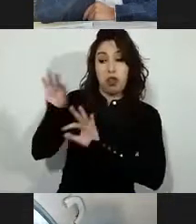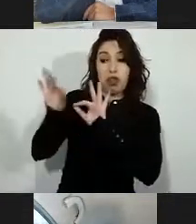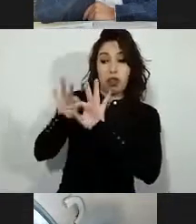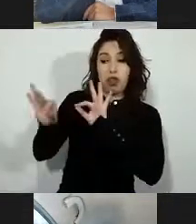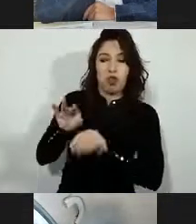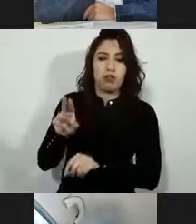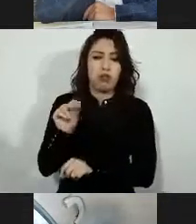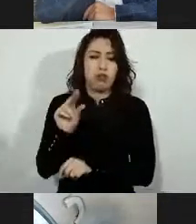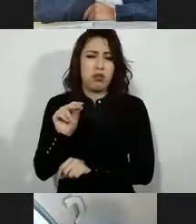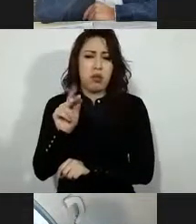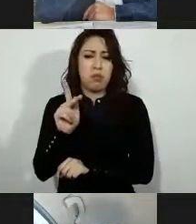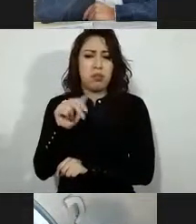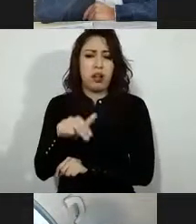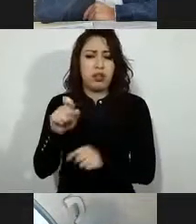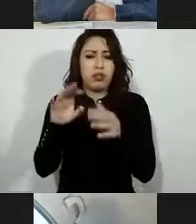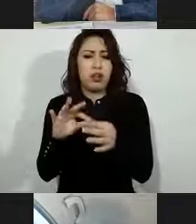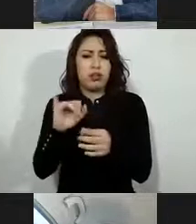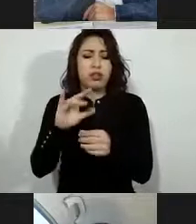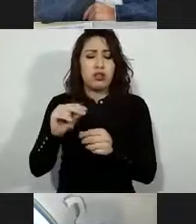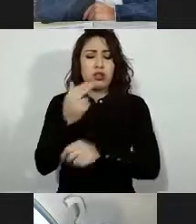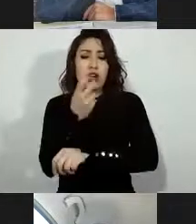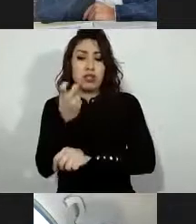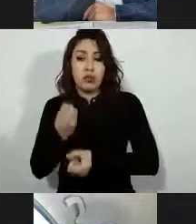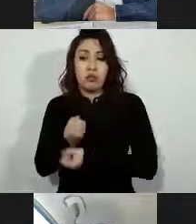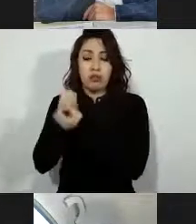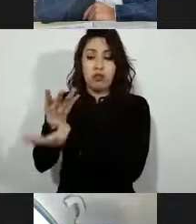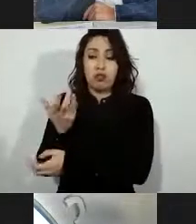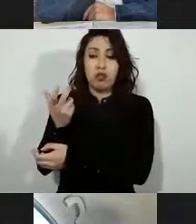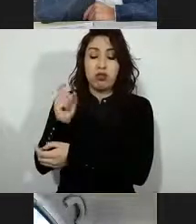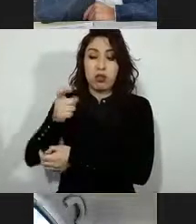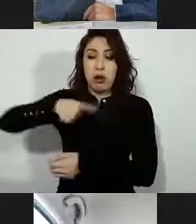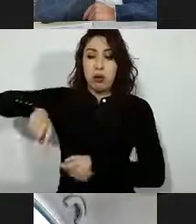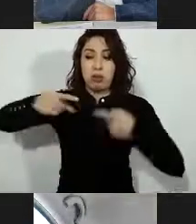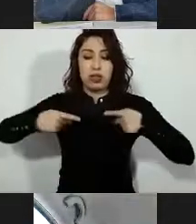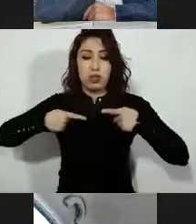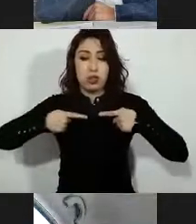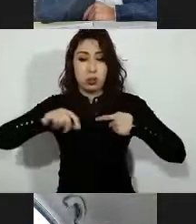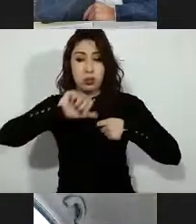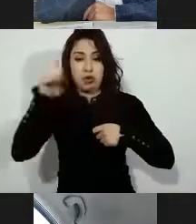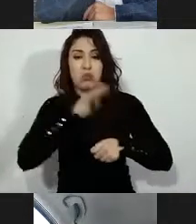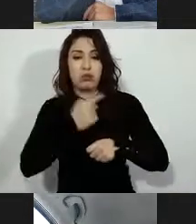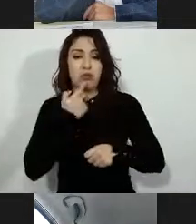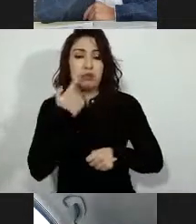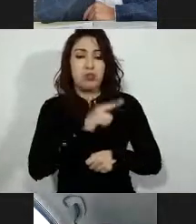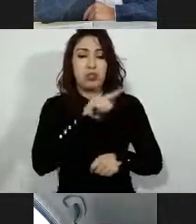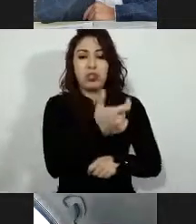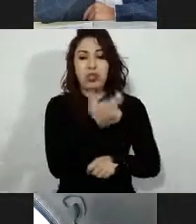litigando si es legal o no el donativo, pero cualquier ciudadano puede denunciar un delito.